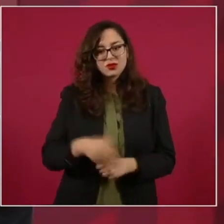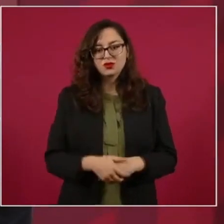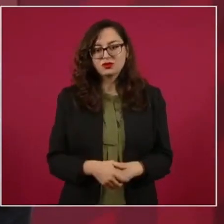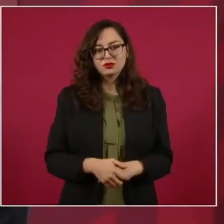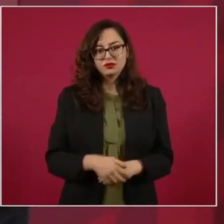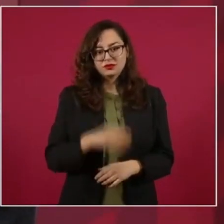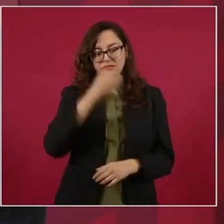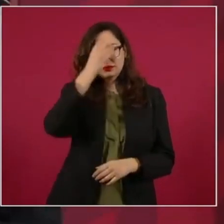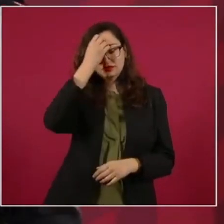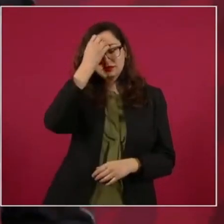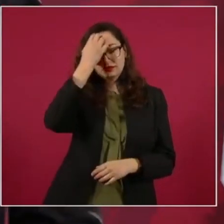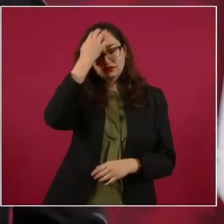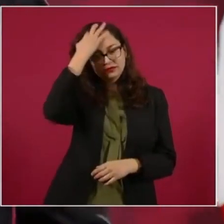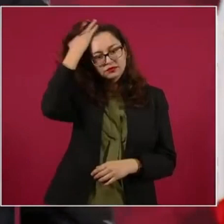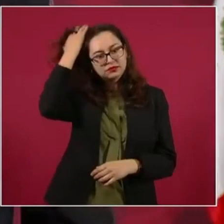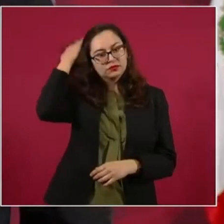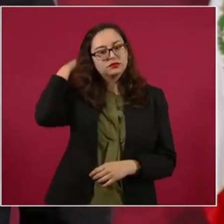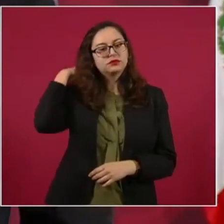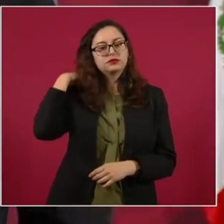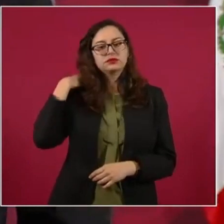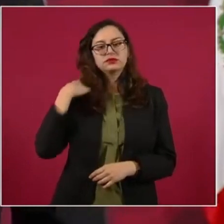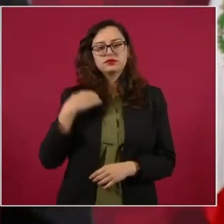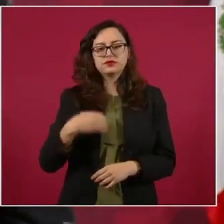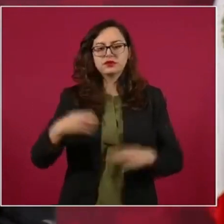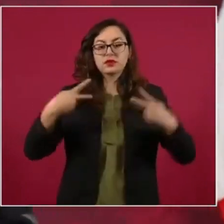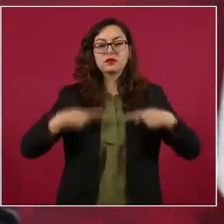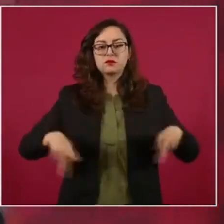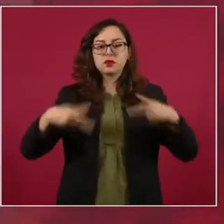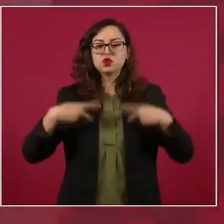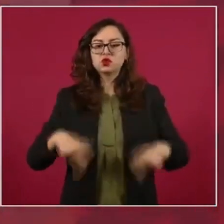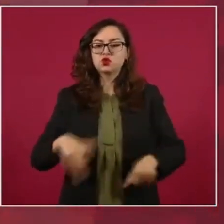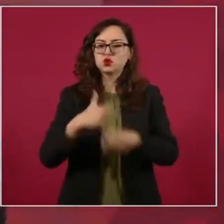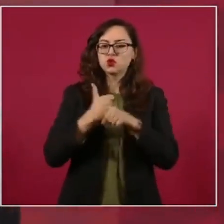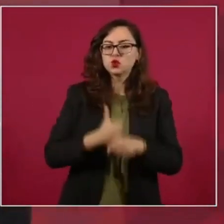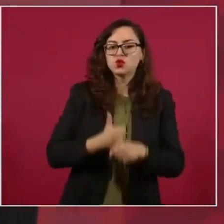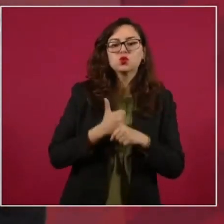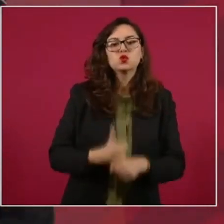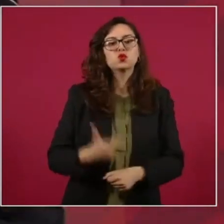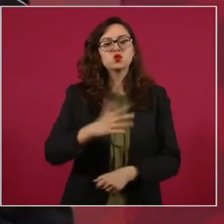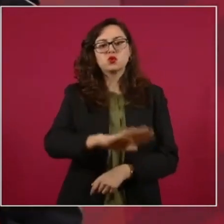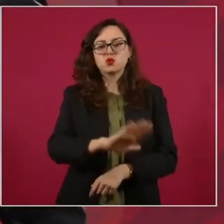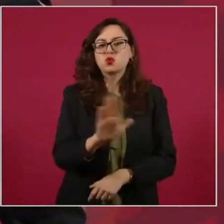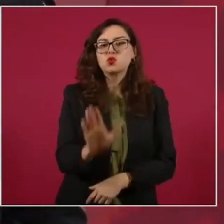es el sufrimiento de la gente, son pérdidas de vidas humanas,